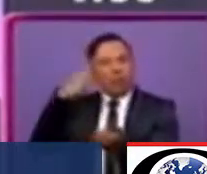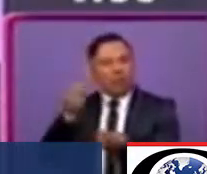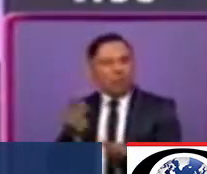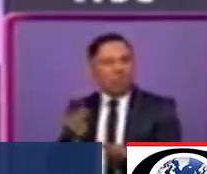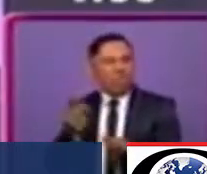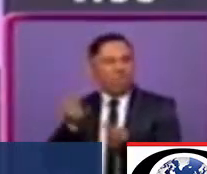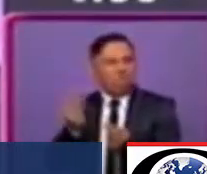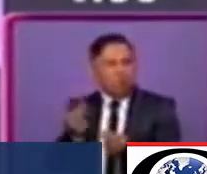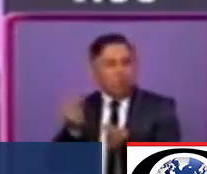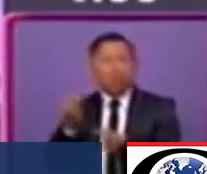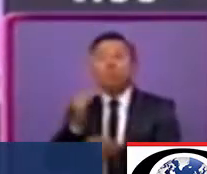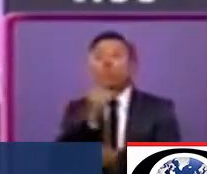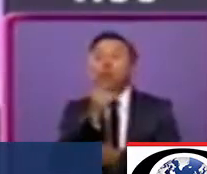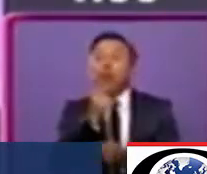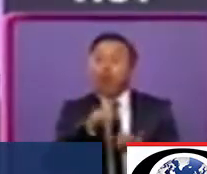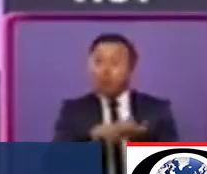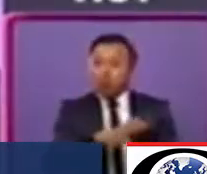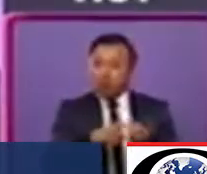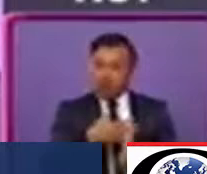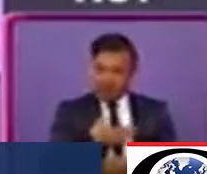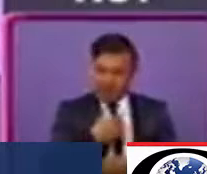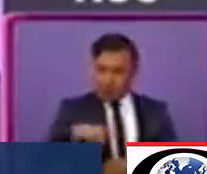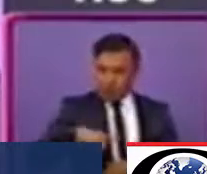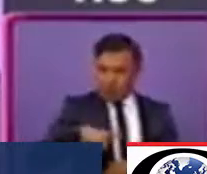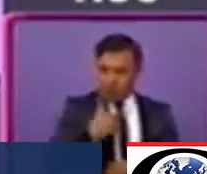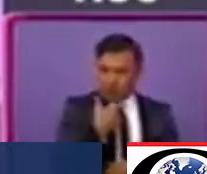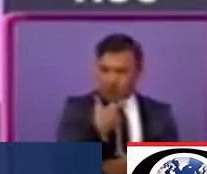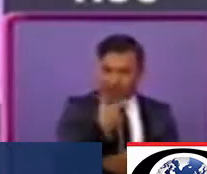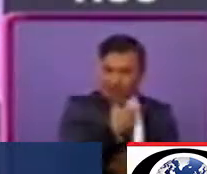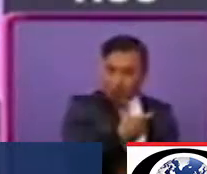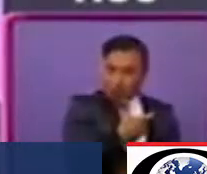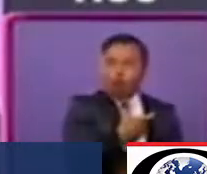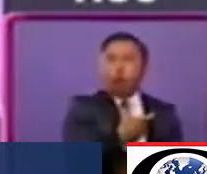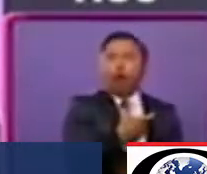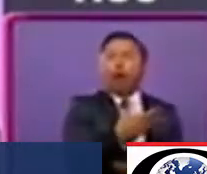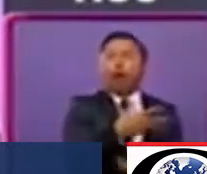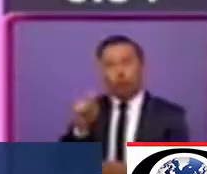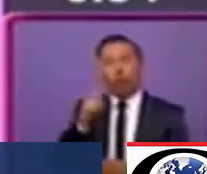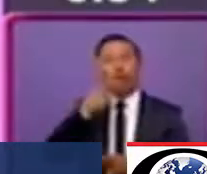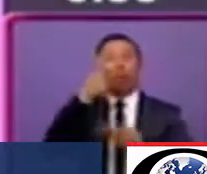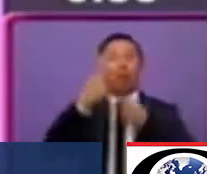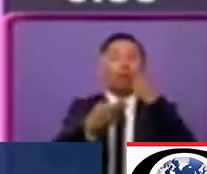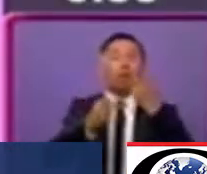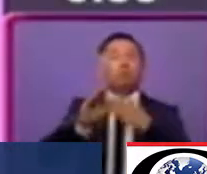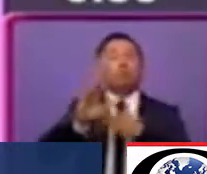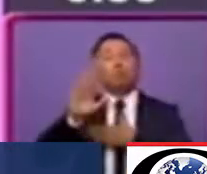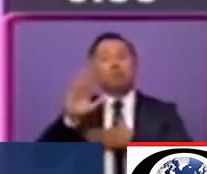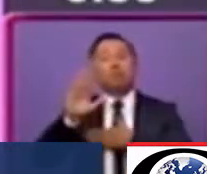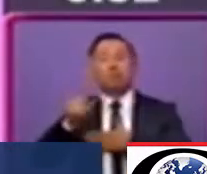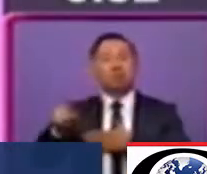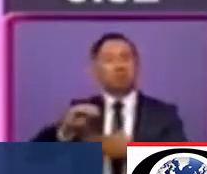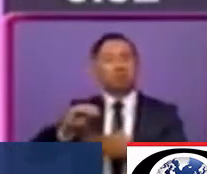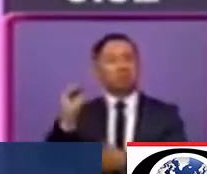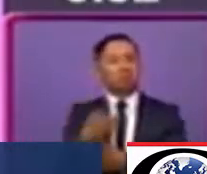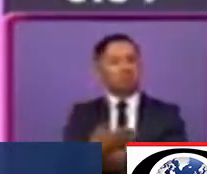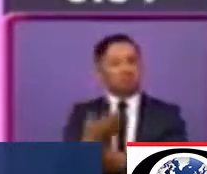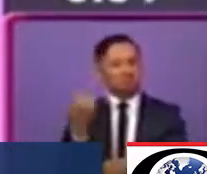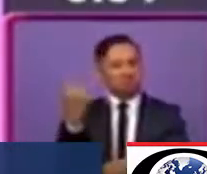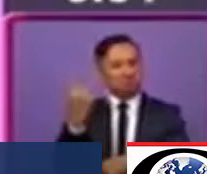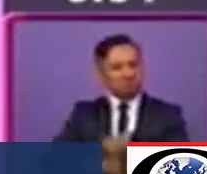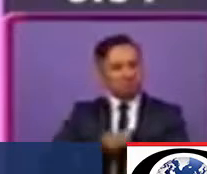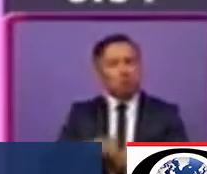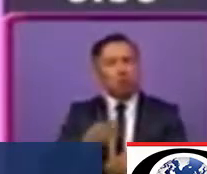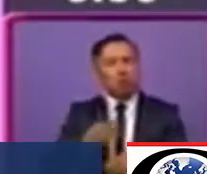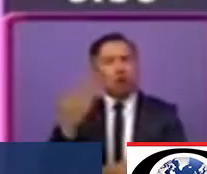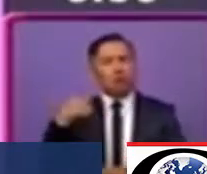pues tampoco, ¿no? Pues sí, es exactamente, Eduardo. Pues ¿y yo qué creo que ahí no los maquillaron? ¿Qué hicieron?